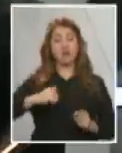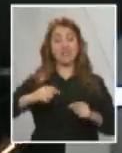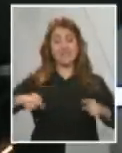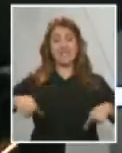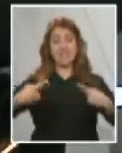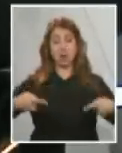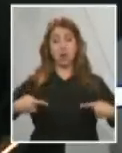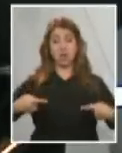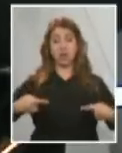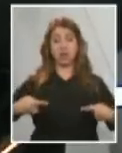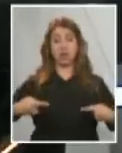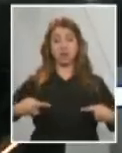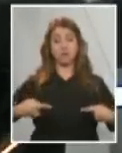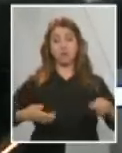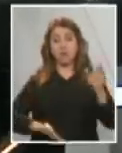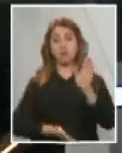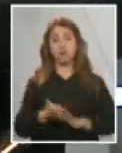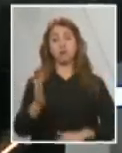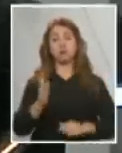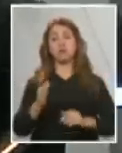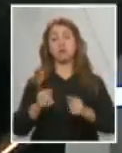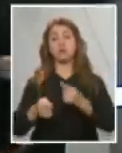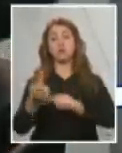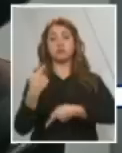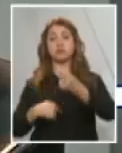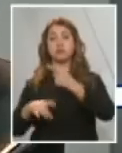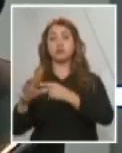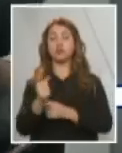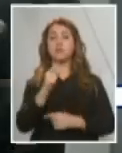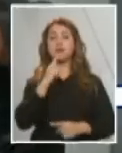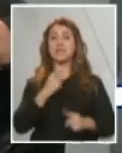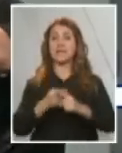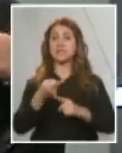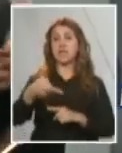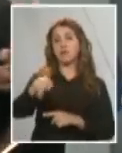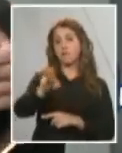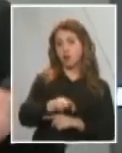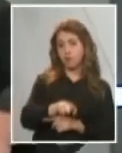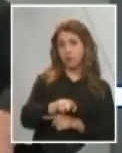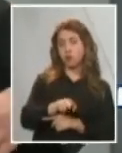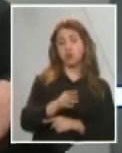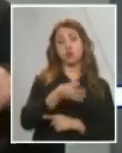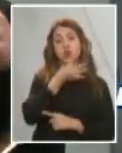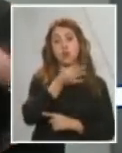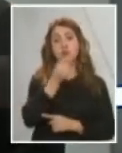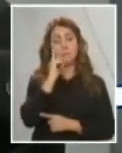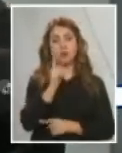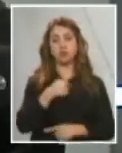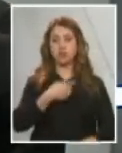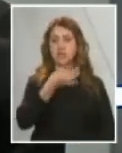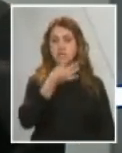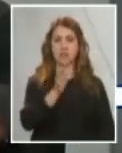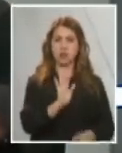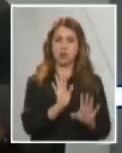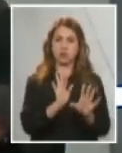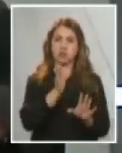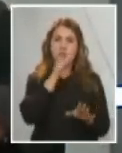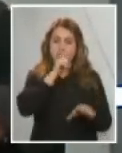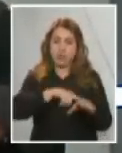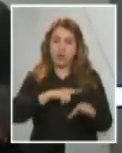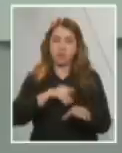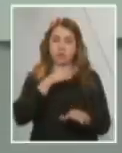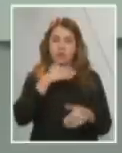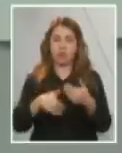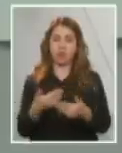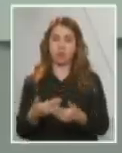opción de ir a la otra estación y tomar taxi para volver. Nos dijo, pero nosotros yo le decía, ya no alcanzamos. No